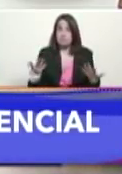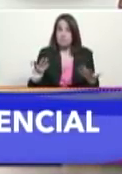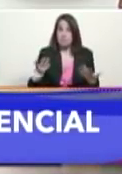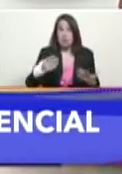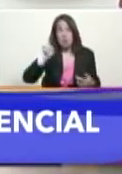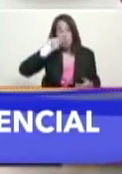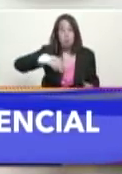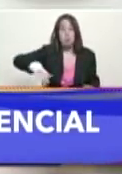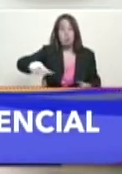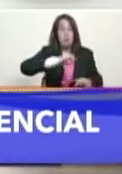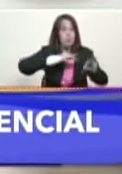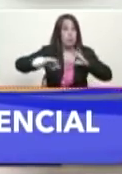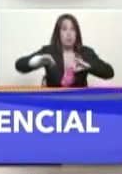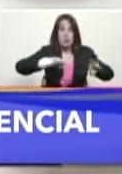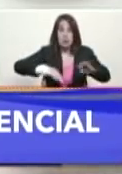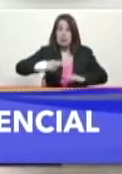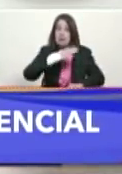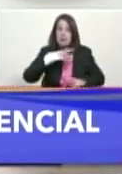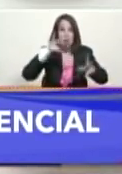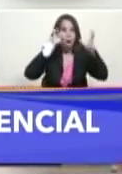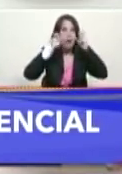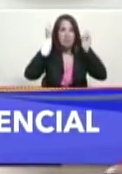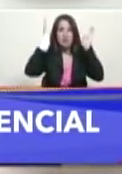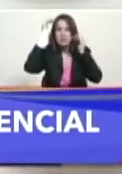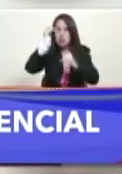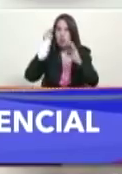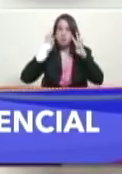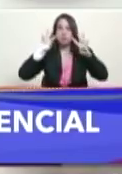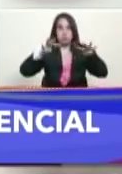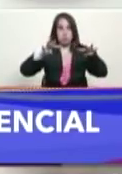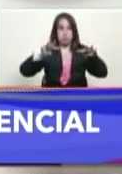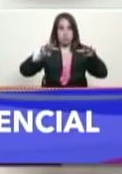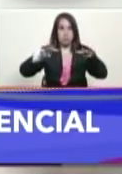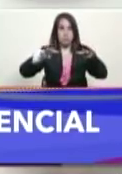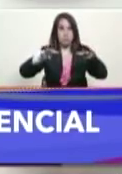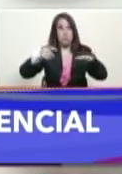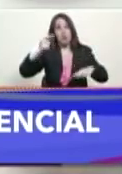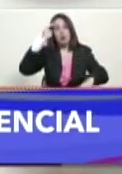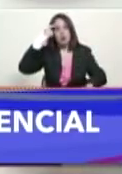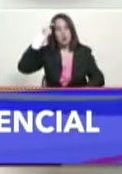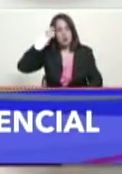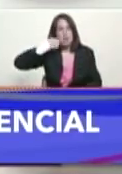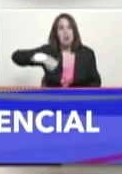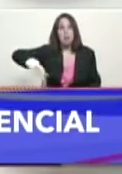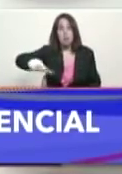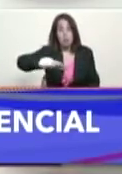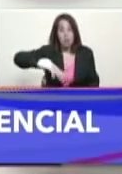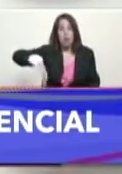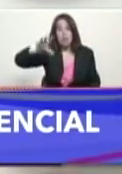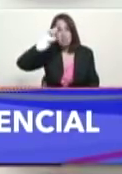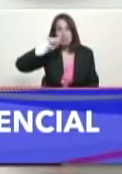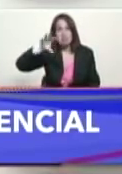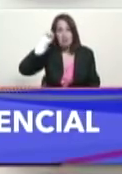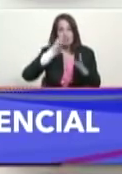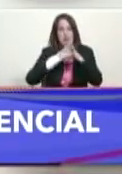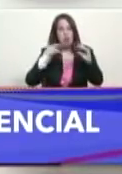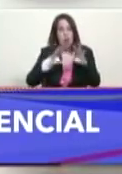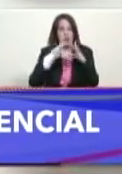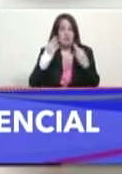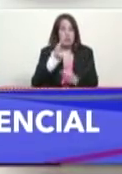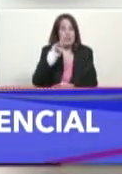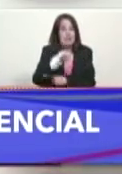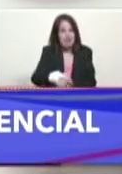siempre. Quiero que escuchen bien lo que voy a decir. Yo sé que el pueblo entiende esto y todas las familias deben entenderlo.